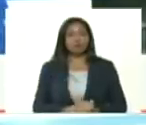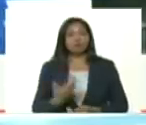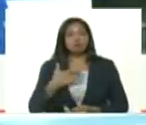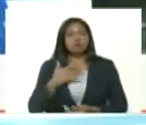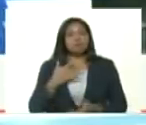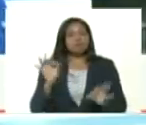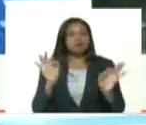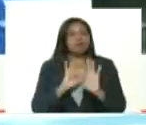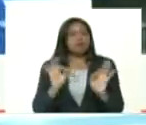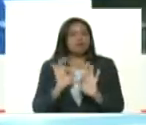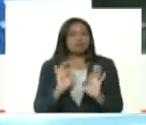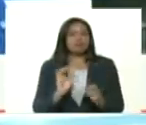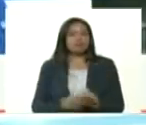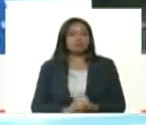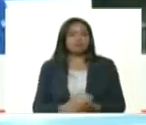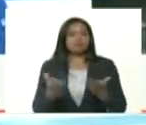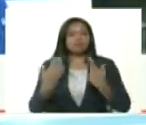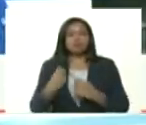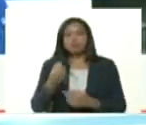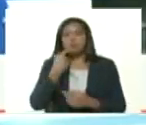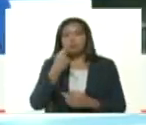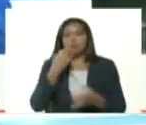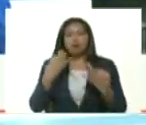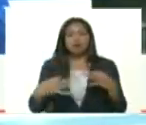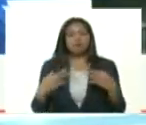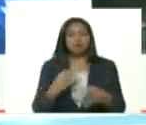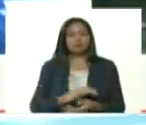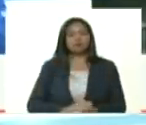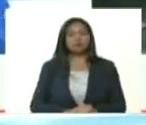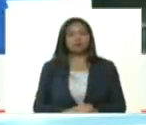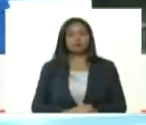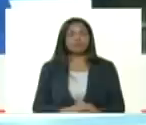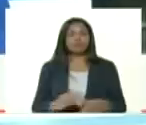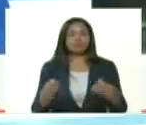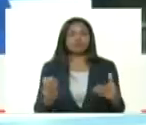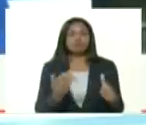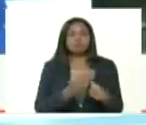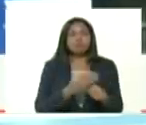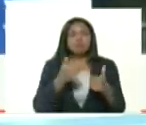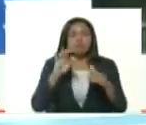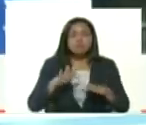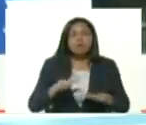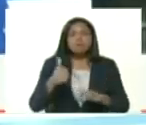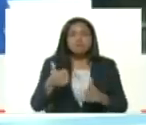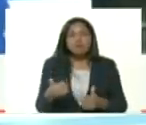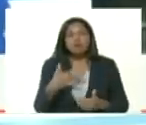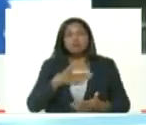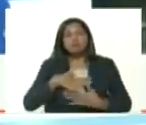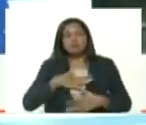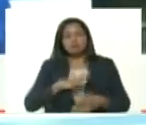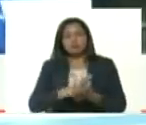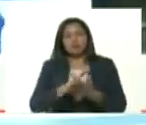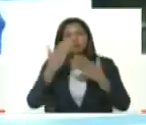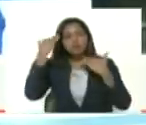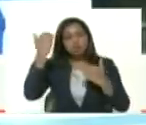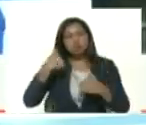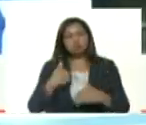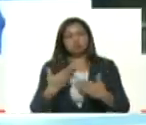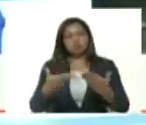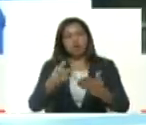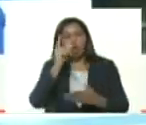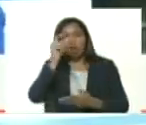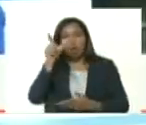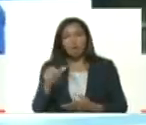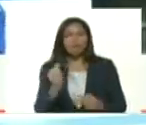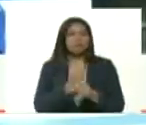asintomático, recibiendo tratamiento y se encuentra bien, estable. Mi saludo, pues, a este